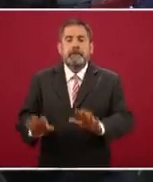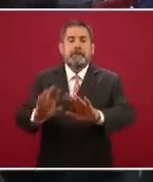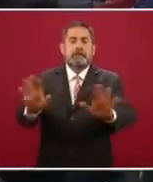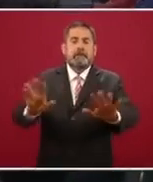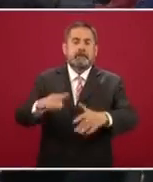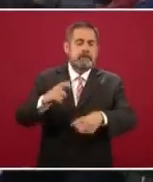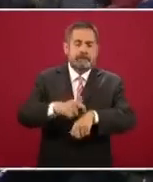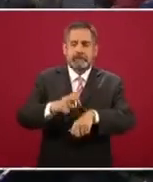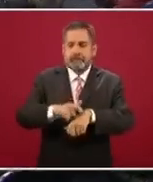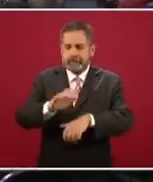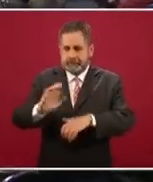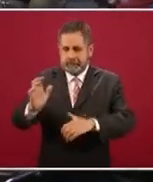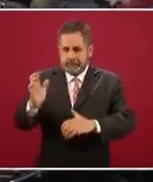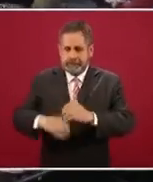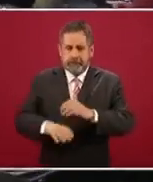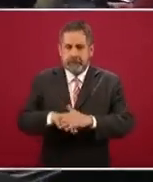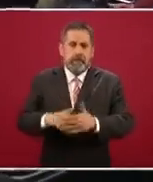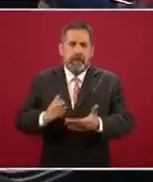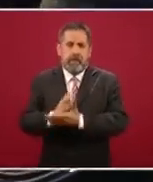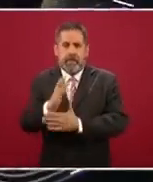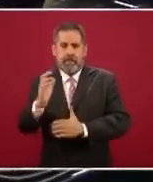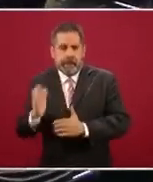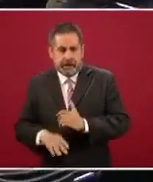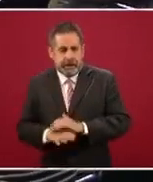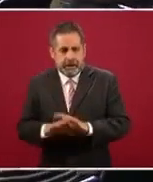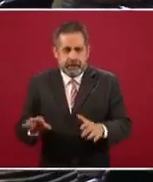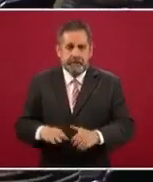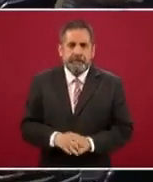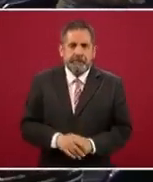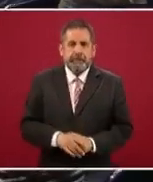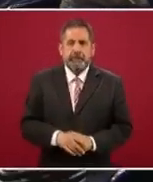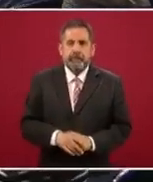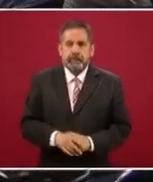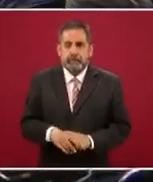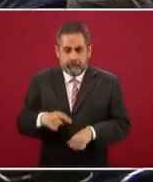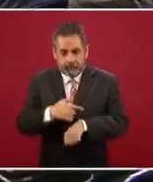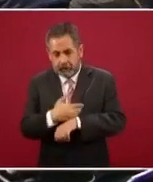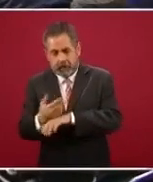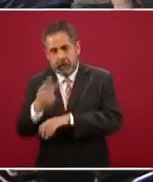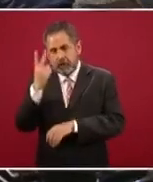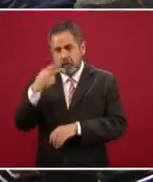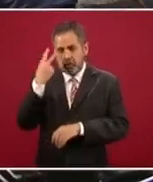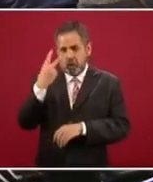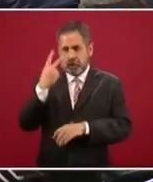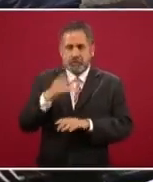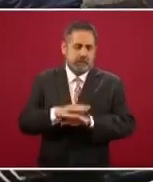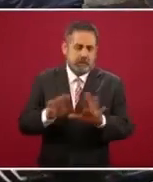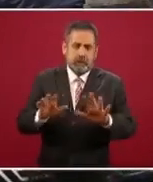ya nos pasamos casi 2 horas ya de